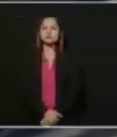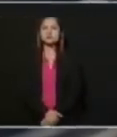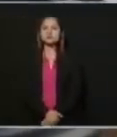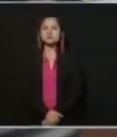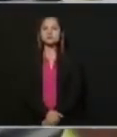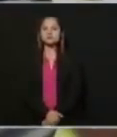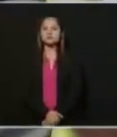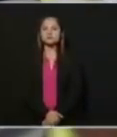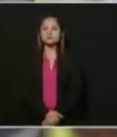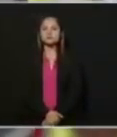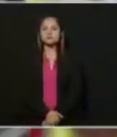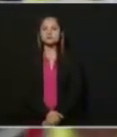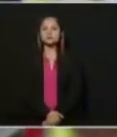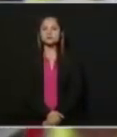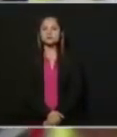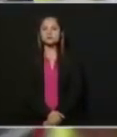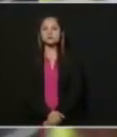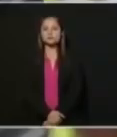Se va.